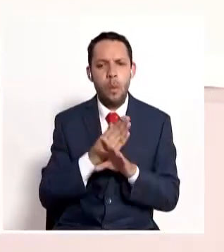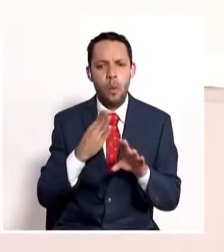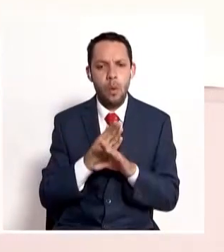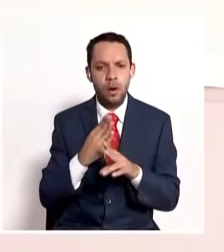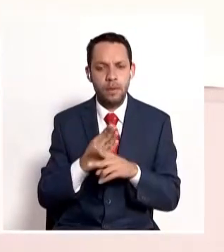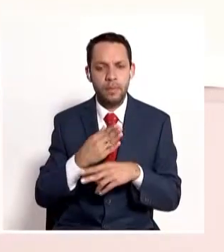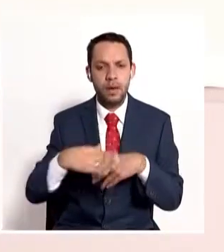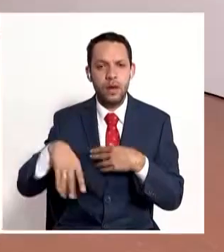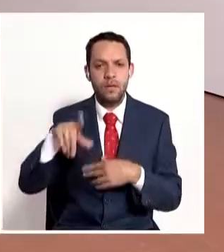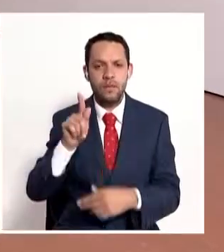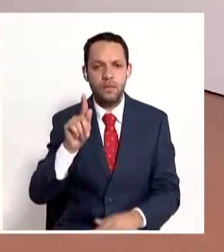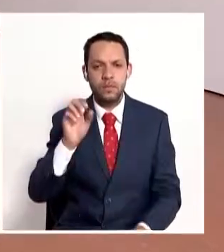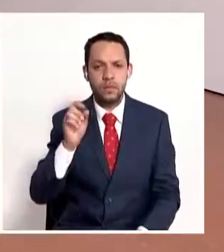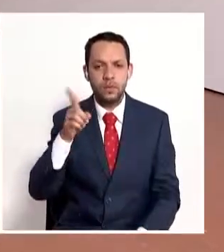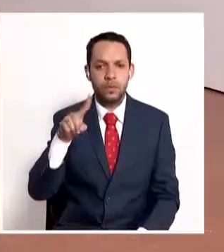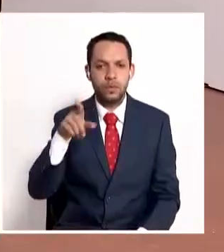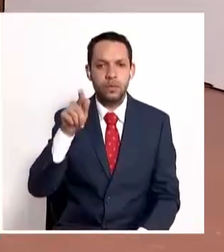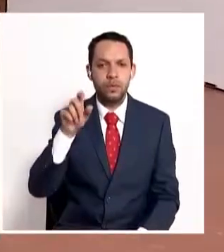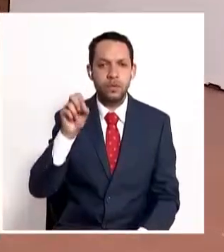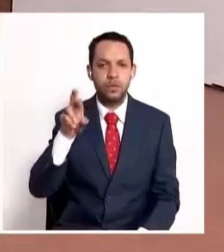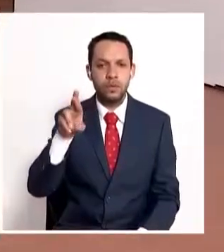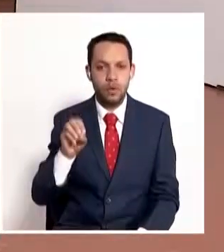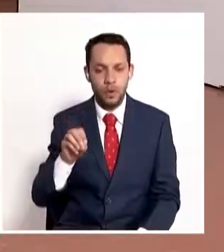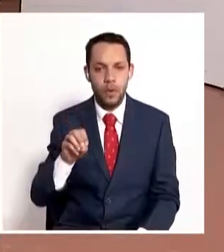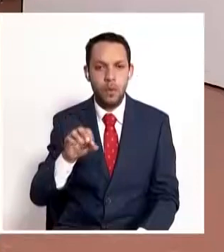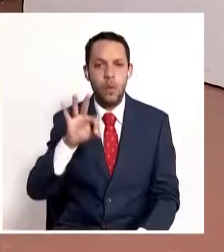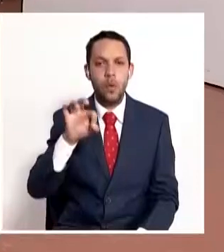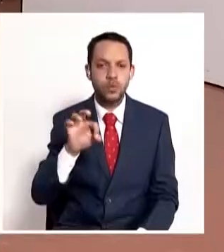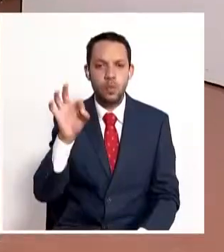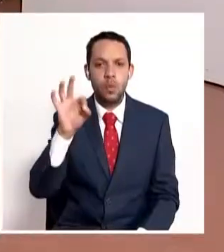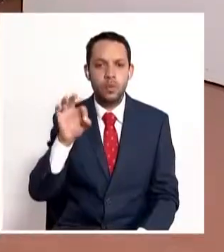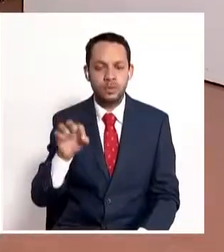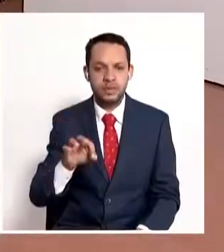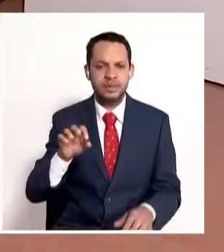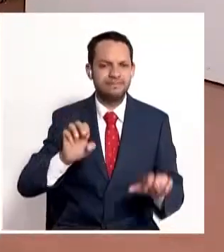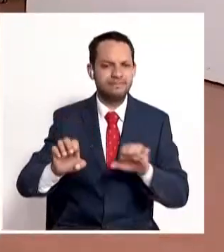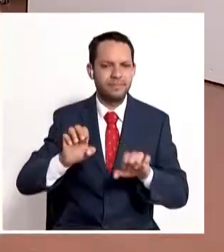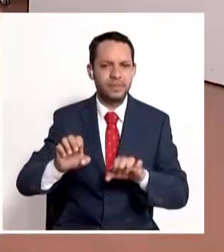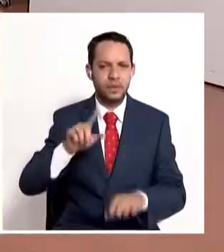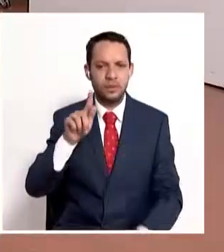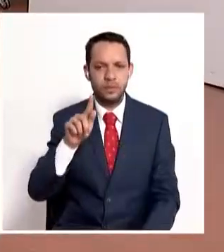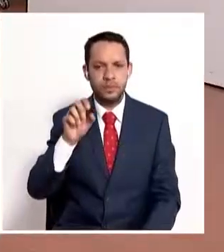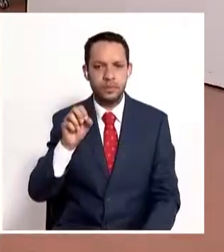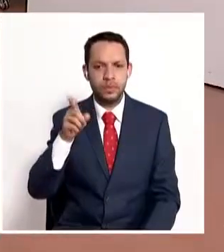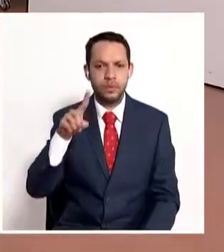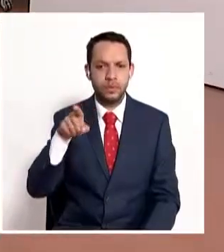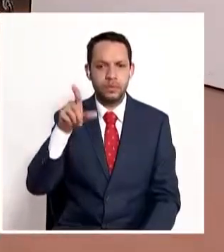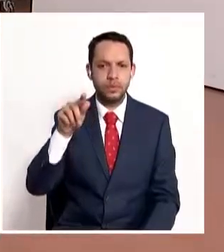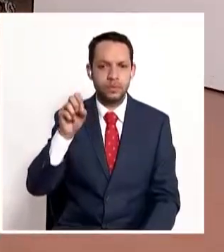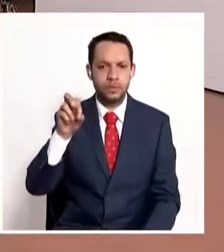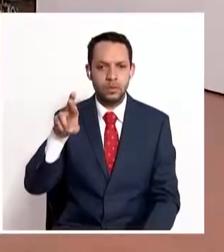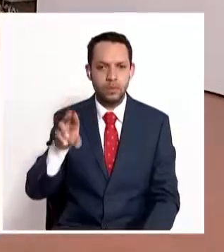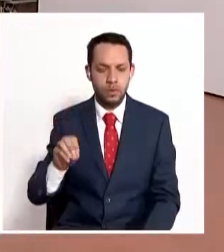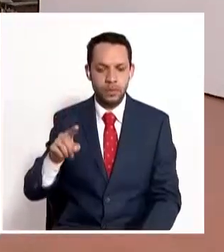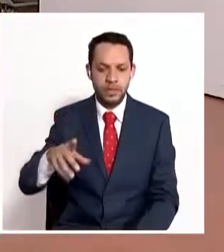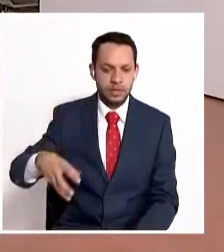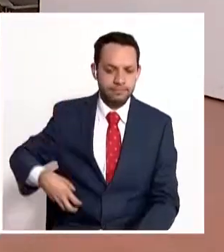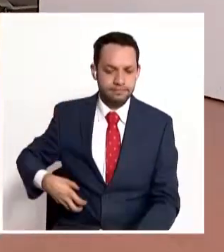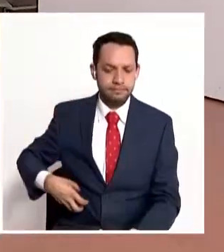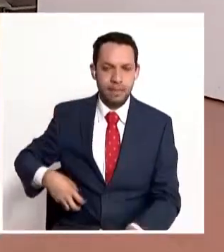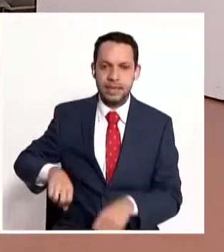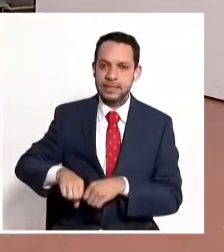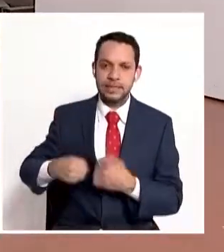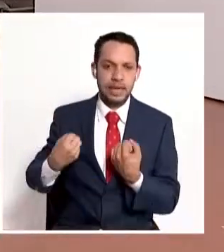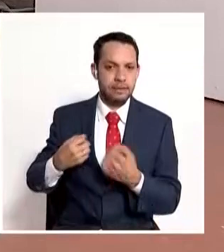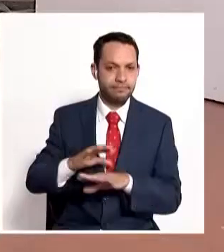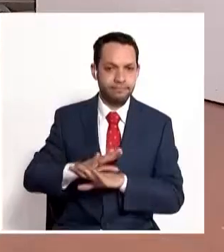8 como pudiera contrarrestar ese efecto del fósforo más que todo porque la creatinina pues hay un daño renal inevitable sería con